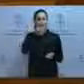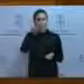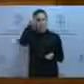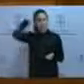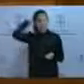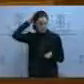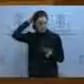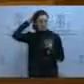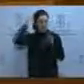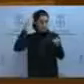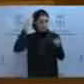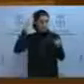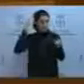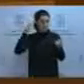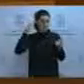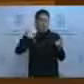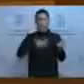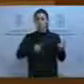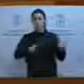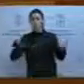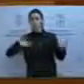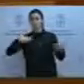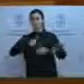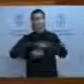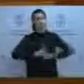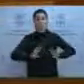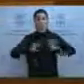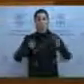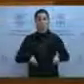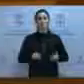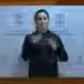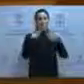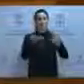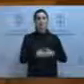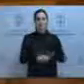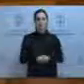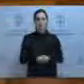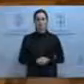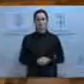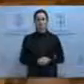que ustedes no se atreven ni se deciden hacer. Muchas gracias.